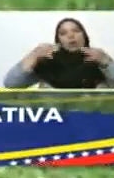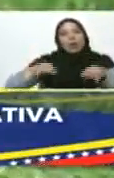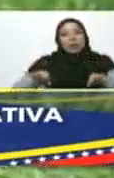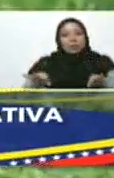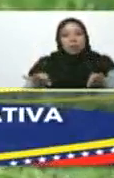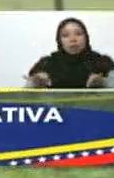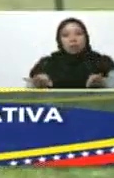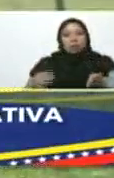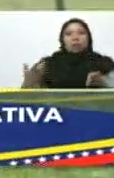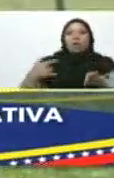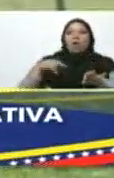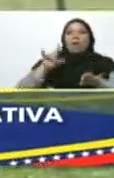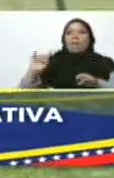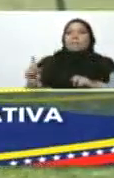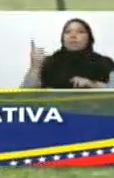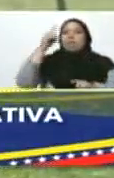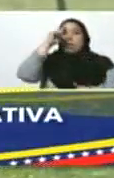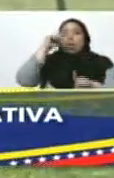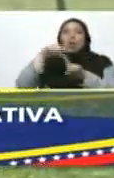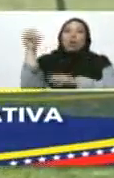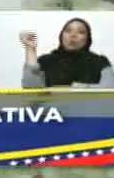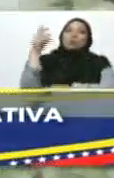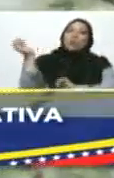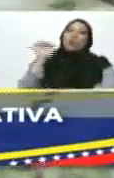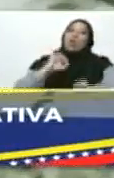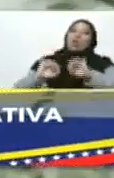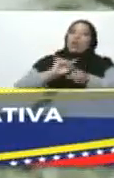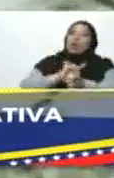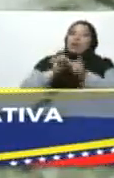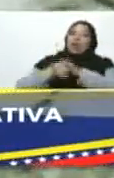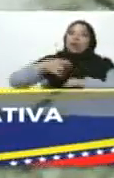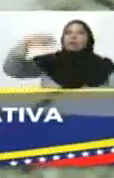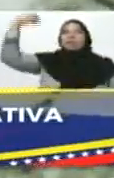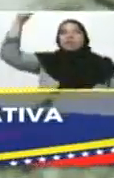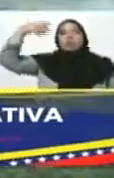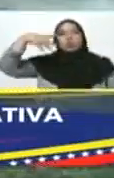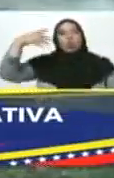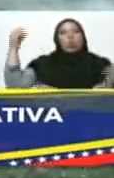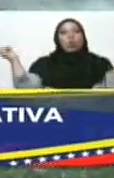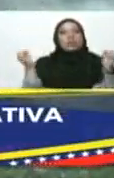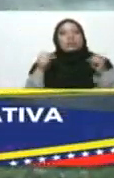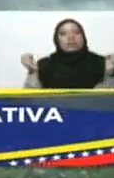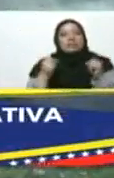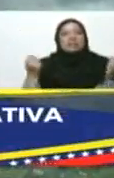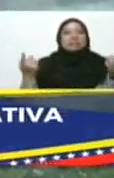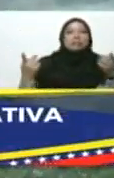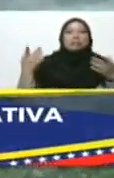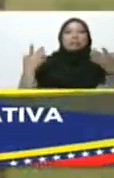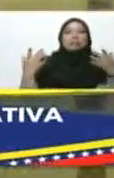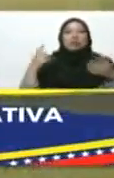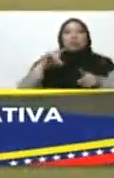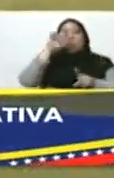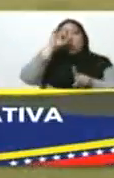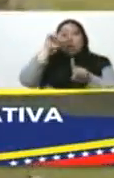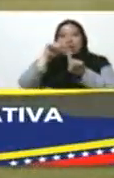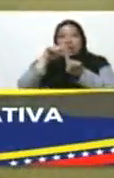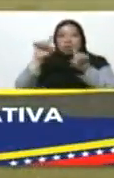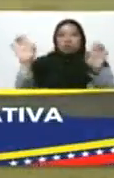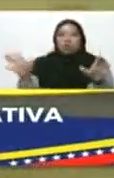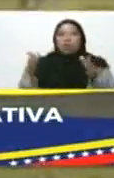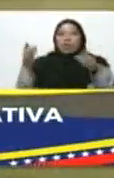motivo de realizarse la primera conferencia contra el cambio climático, aquí estamos, los defensores del quinto objetivo del Plan